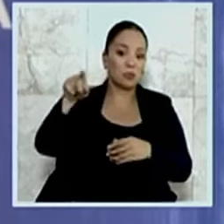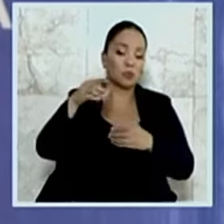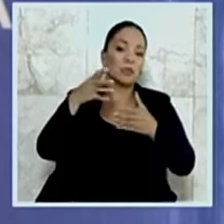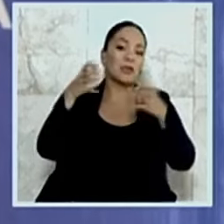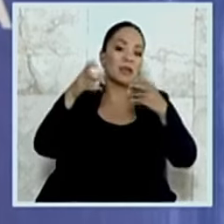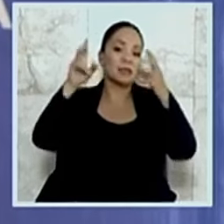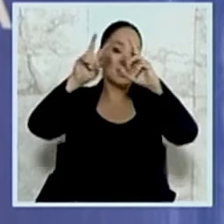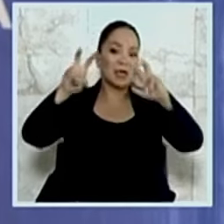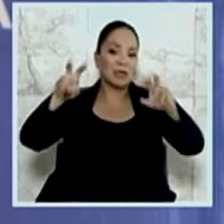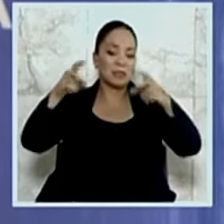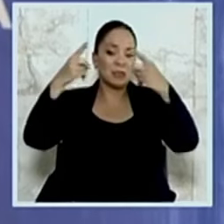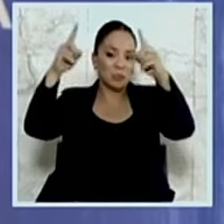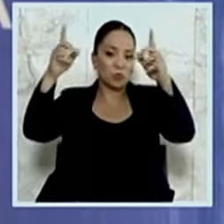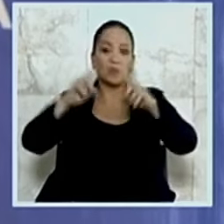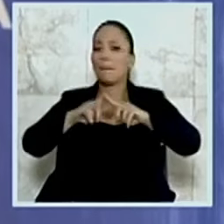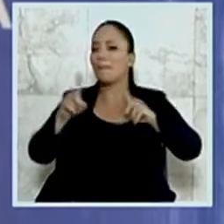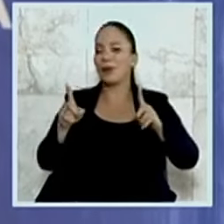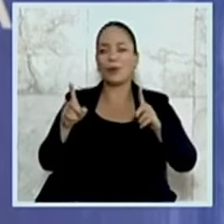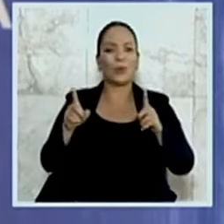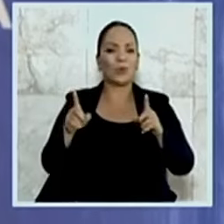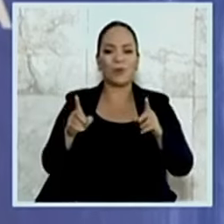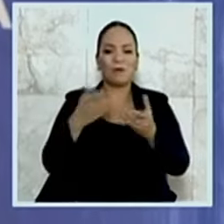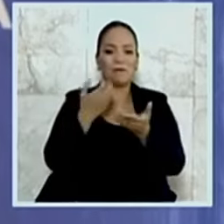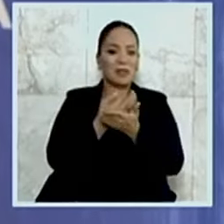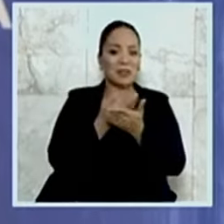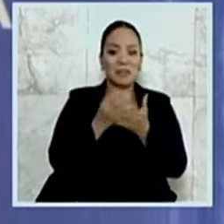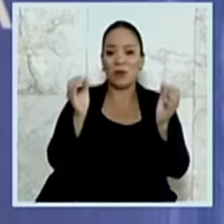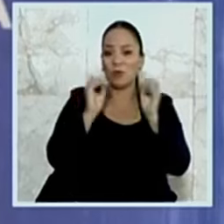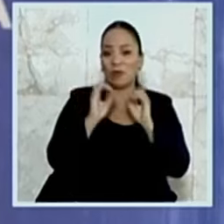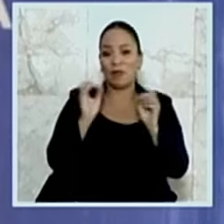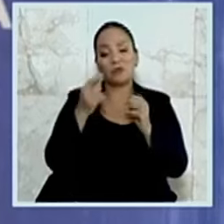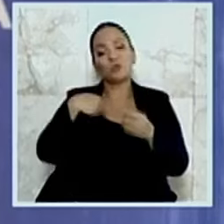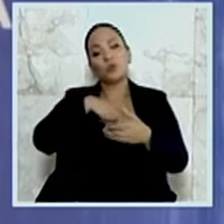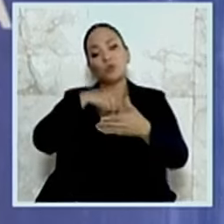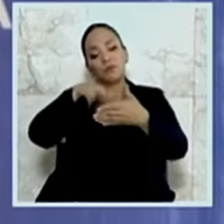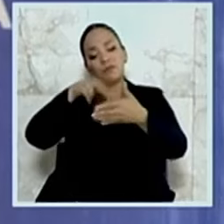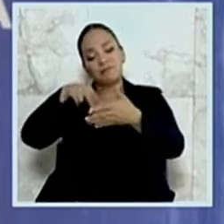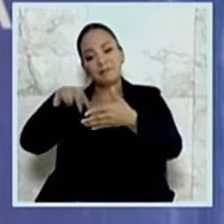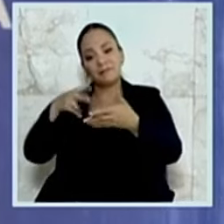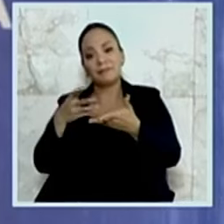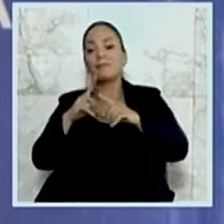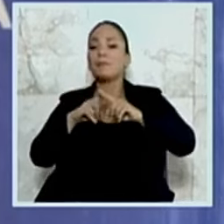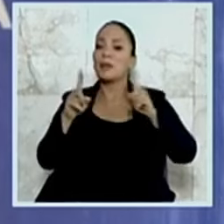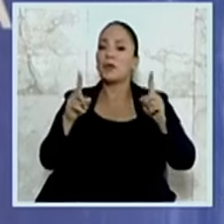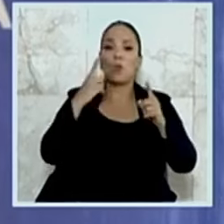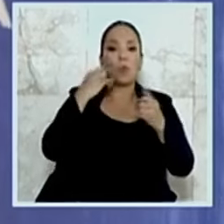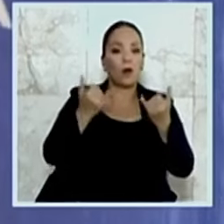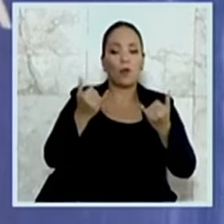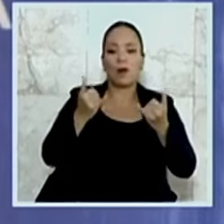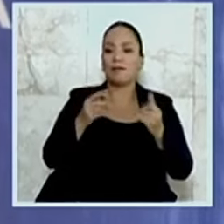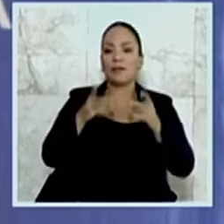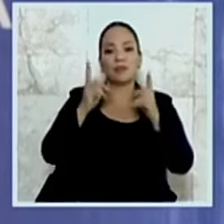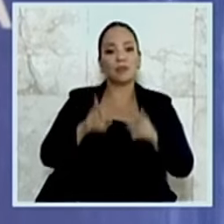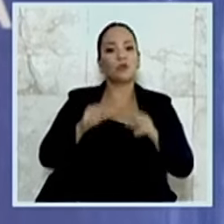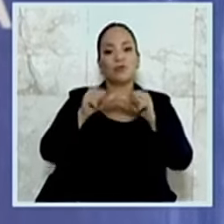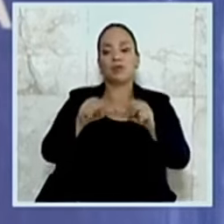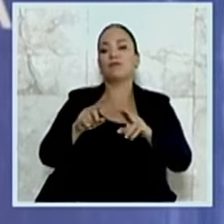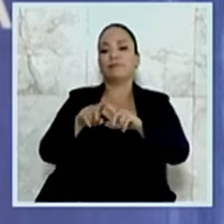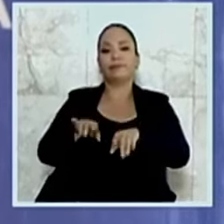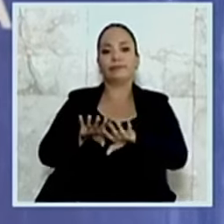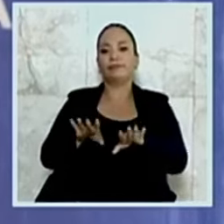que hace mucho realce en lo que CINDE considera han sido sus grandes éxitos y poco